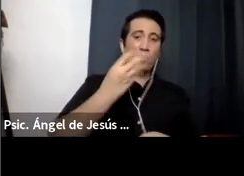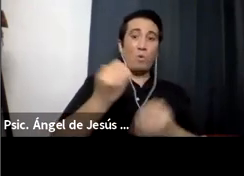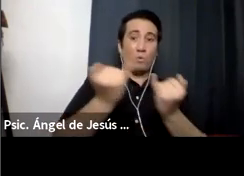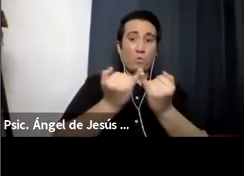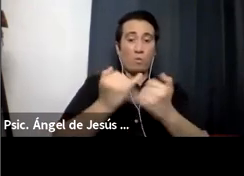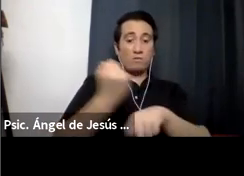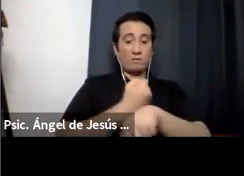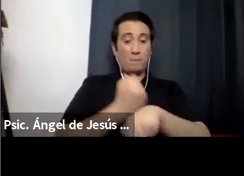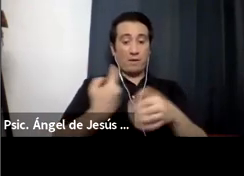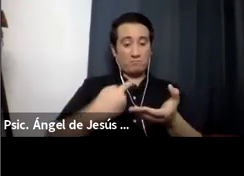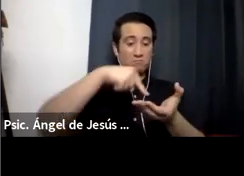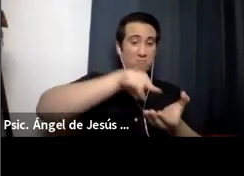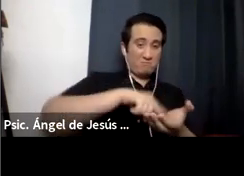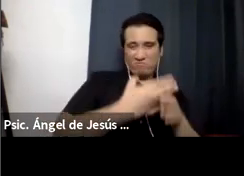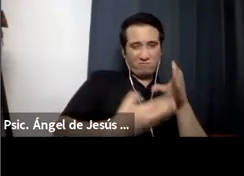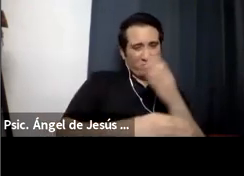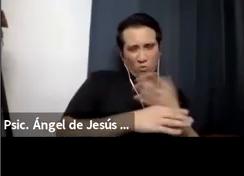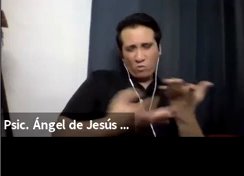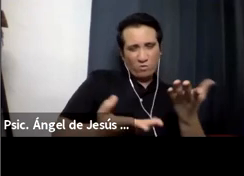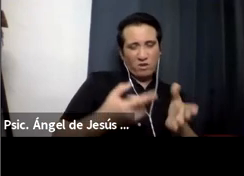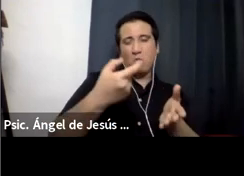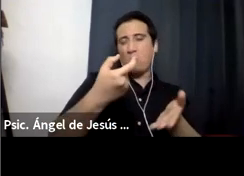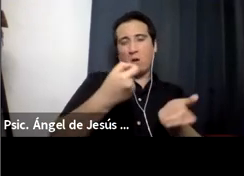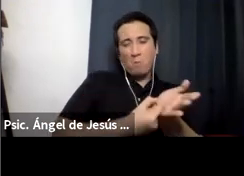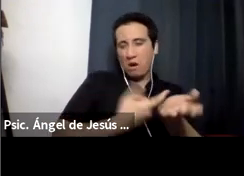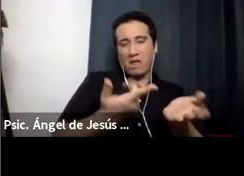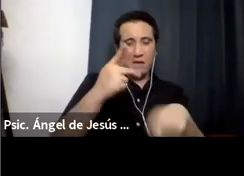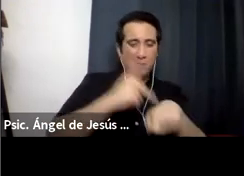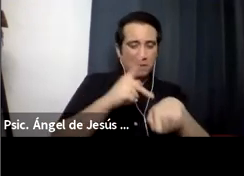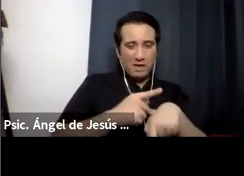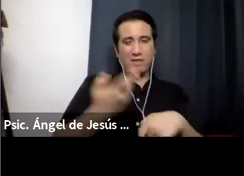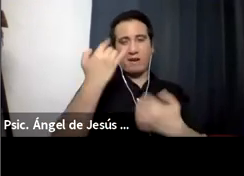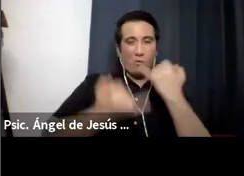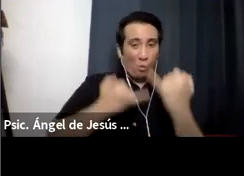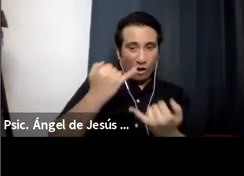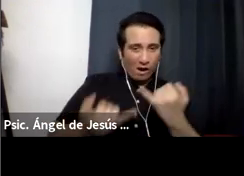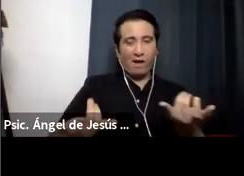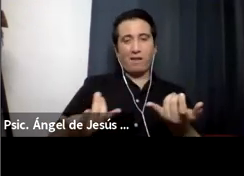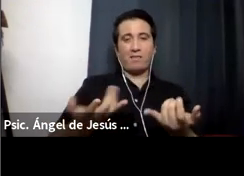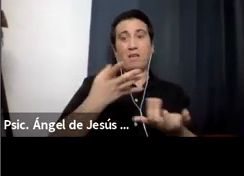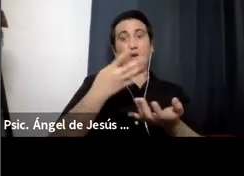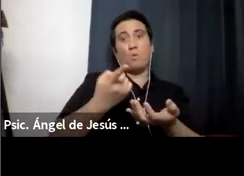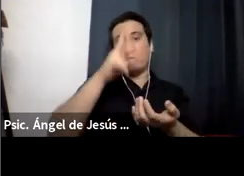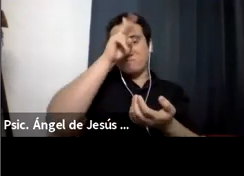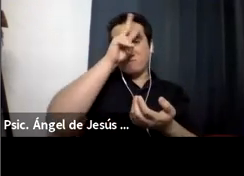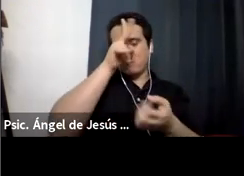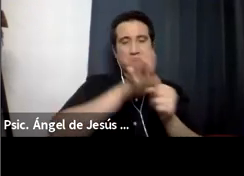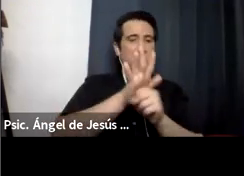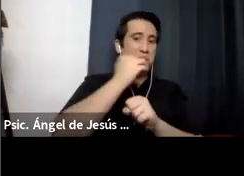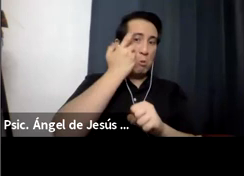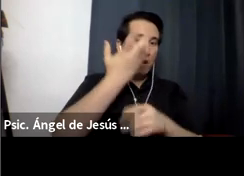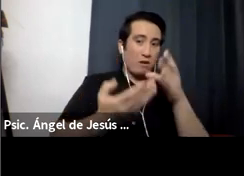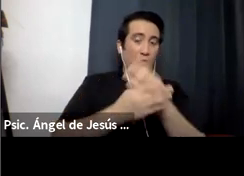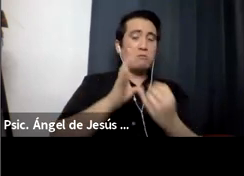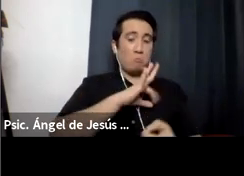adentro, lo que sea, una moneda, una piedra, un juguete, si hay niños, algún insecto, cualquier cosa puede estar